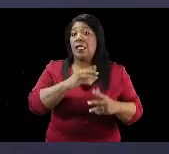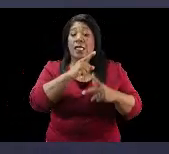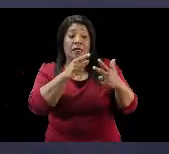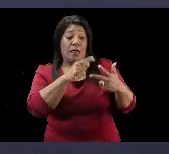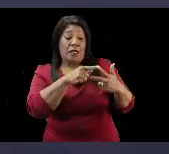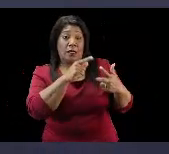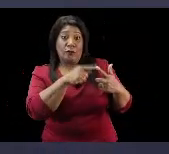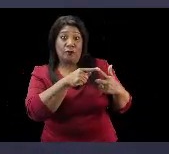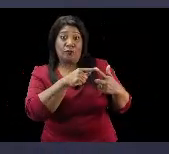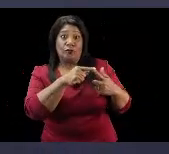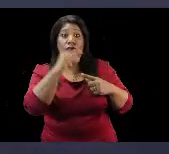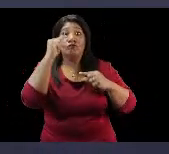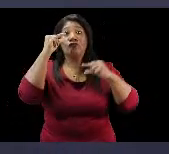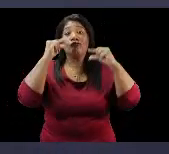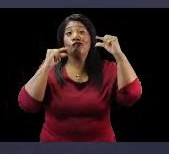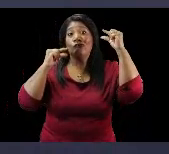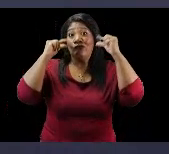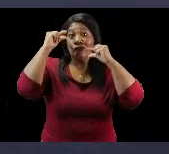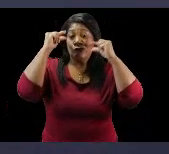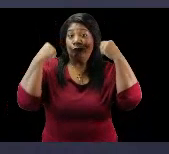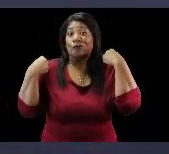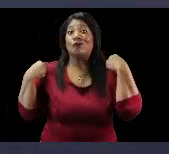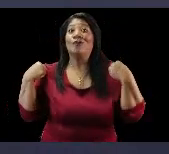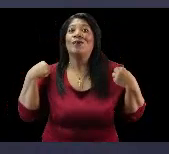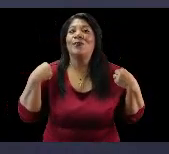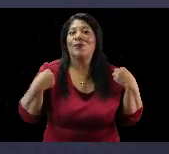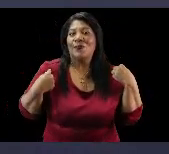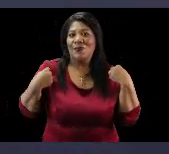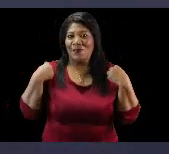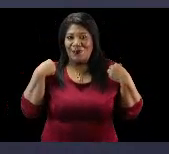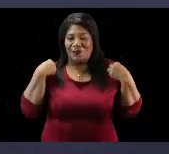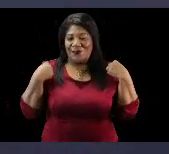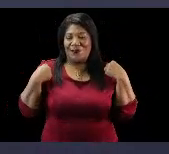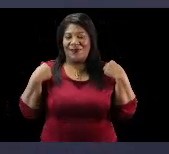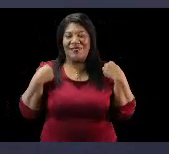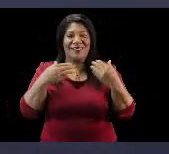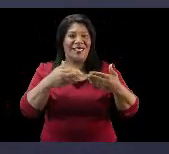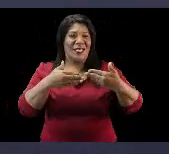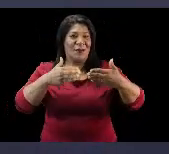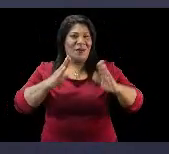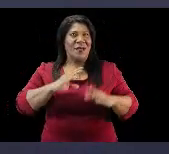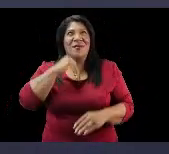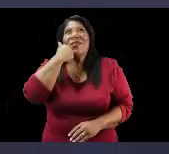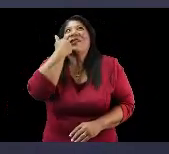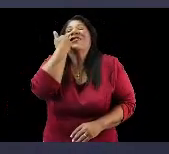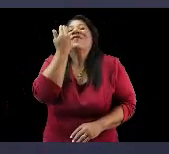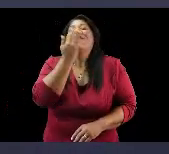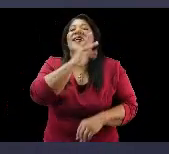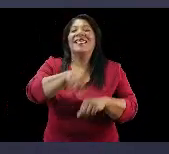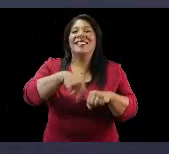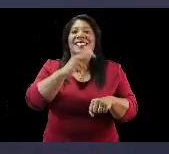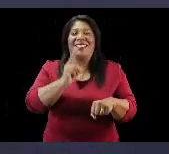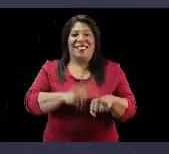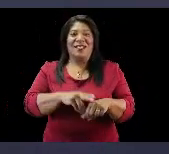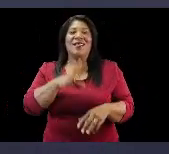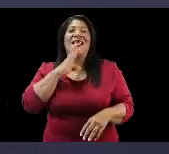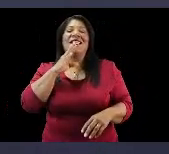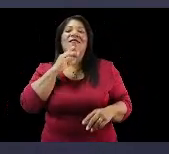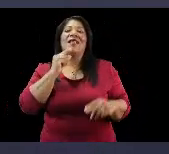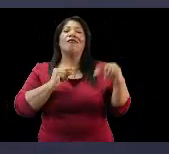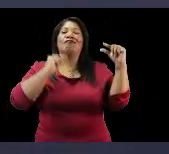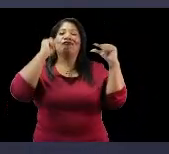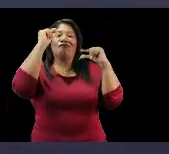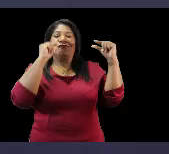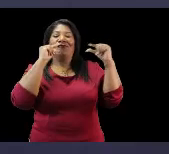Es algunas señas. Lo otro es la parte kinésica, gestual, y el panameño es súper natural en eso.